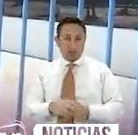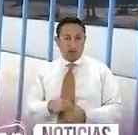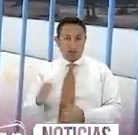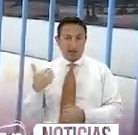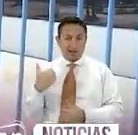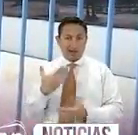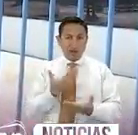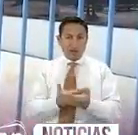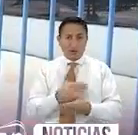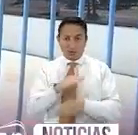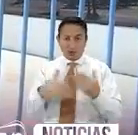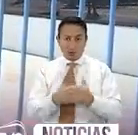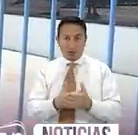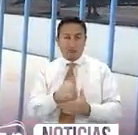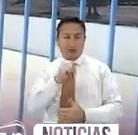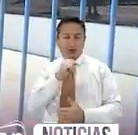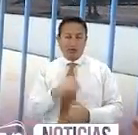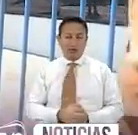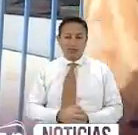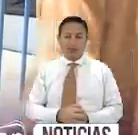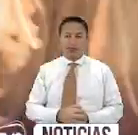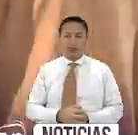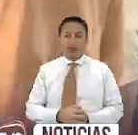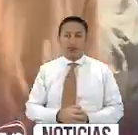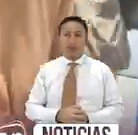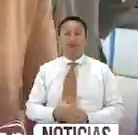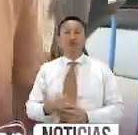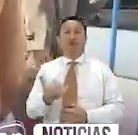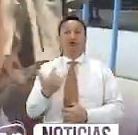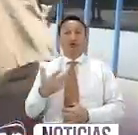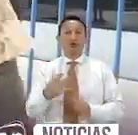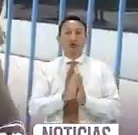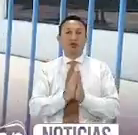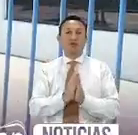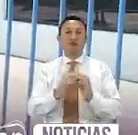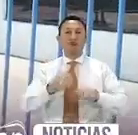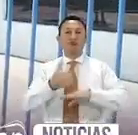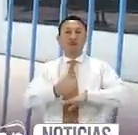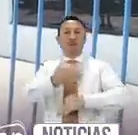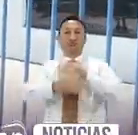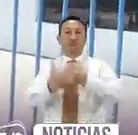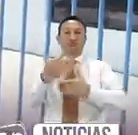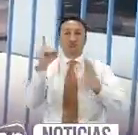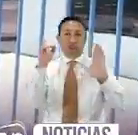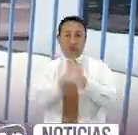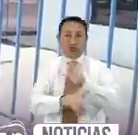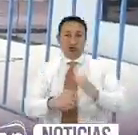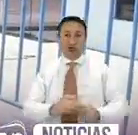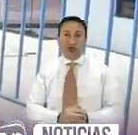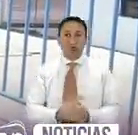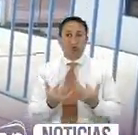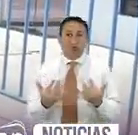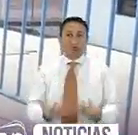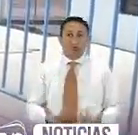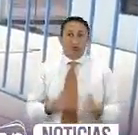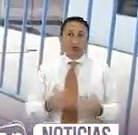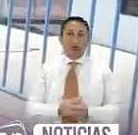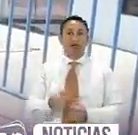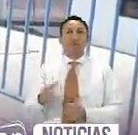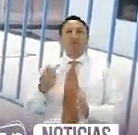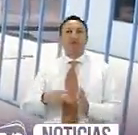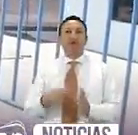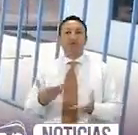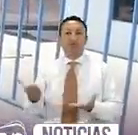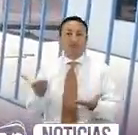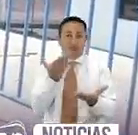los elementos de convicción dentro de esta presente audiencia. Sin embargo, ya ha solicitado la audiencia de formulación de cargos. Vamos a esperar a ver qué elementos tiene y qué elementos